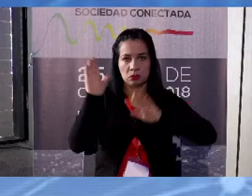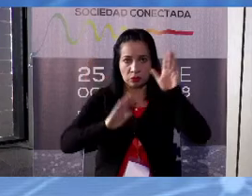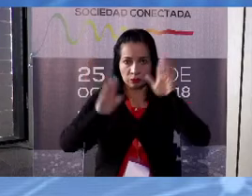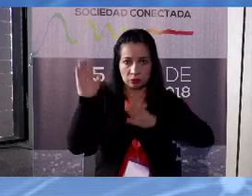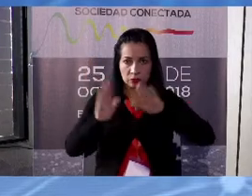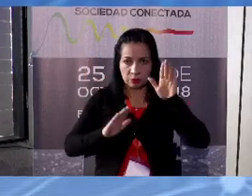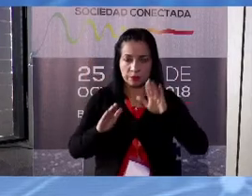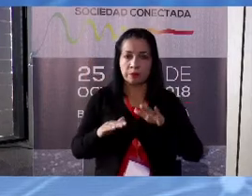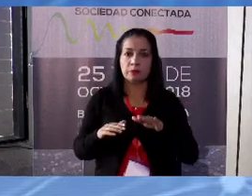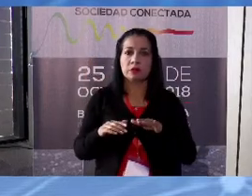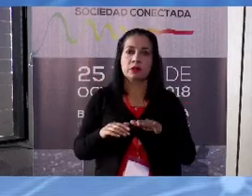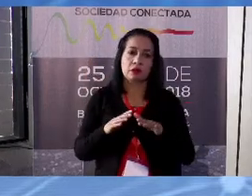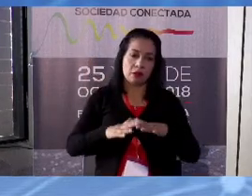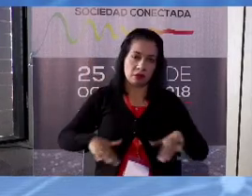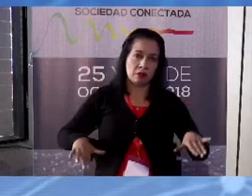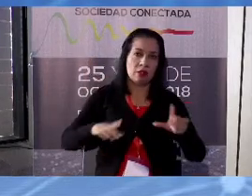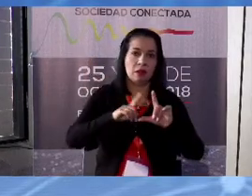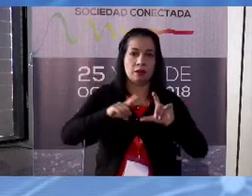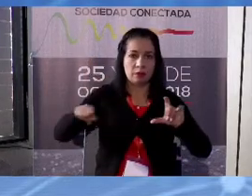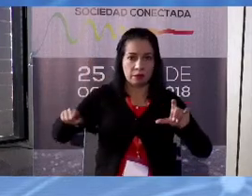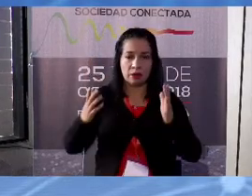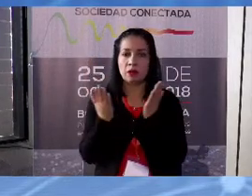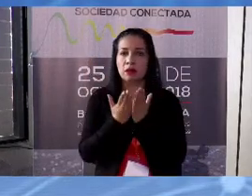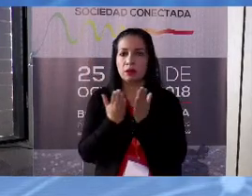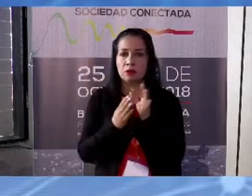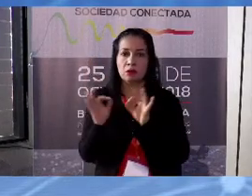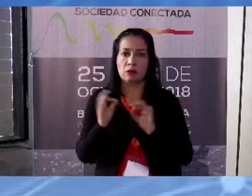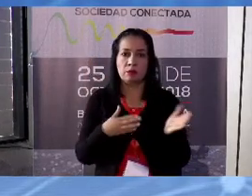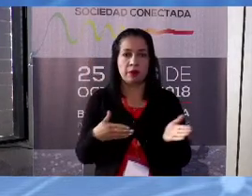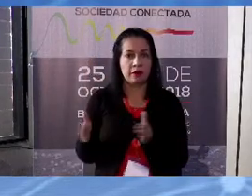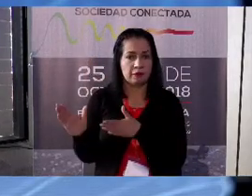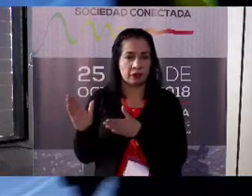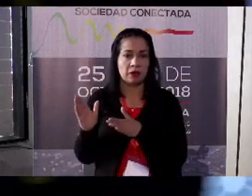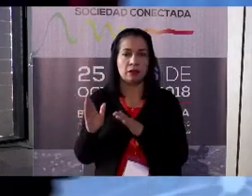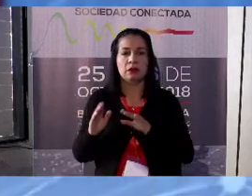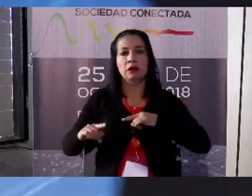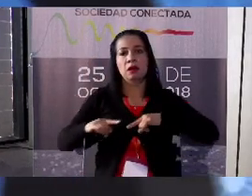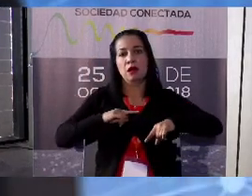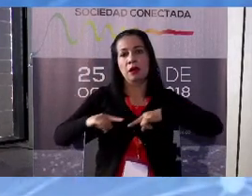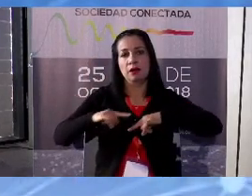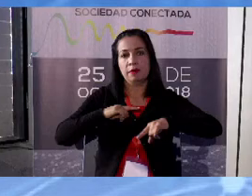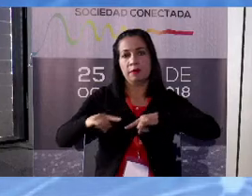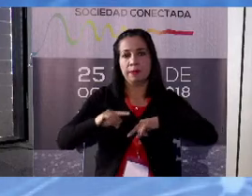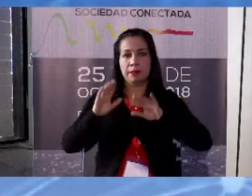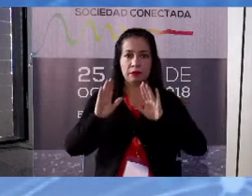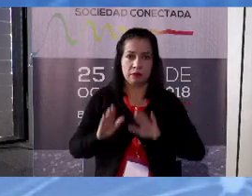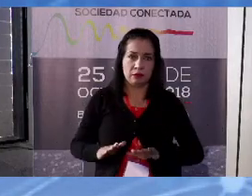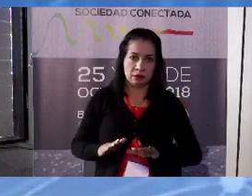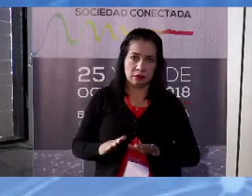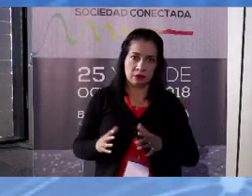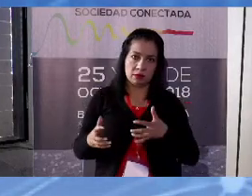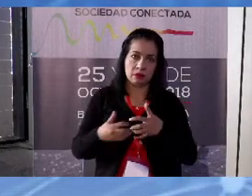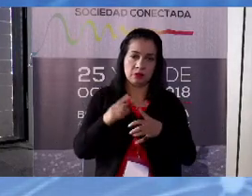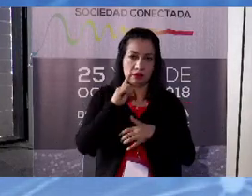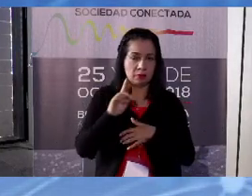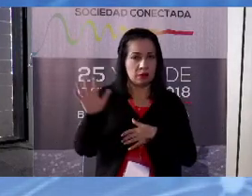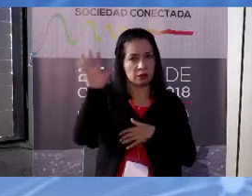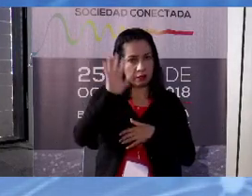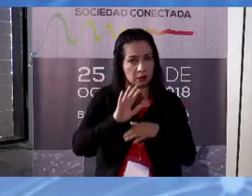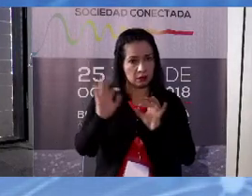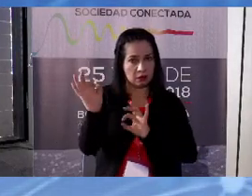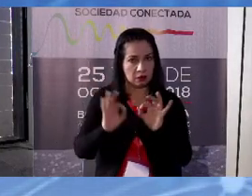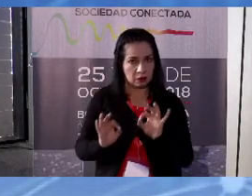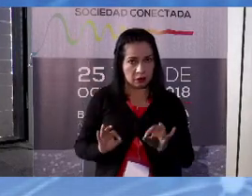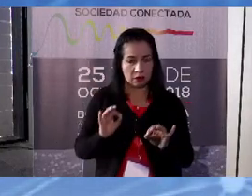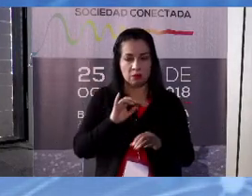de espectro estudios de planificación administración diseño y puesta en marcha del Sistema Nacional de gestión y monitoreo